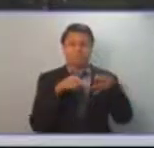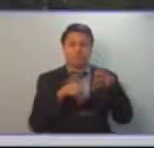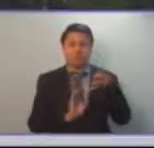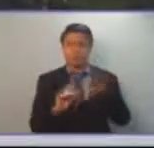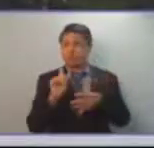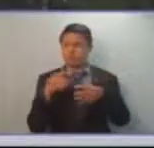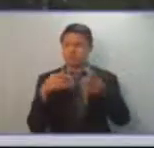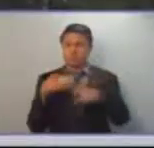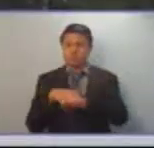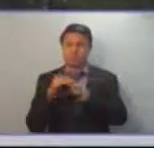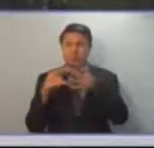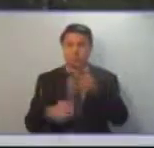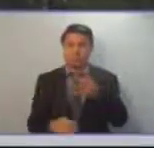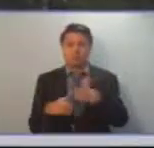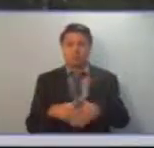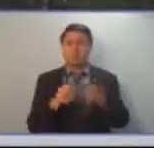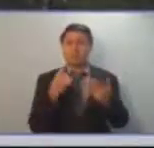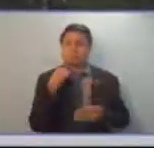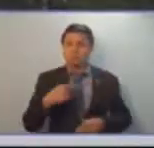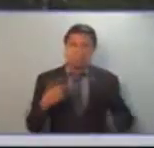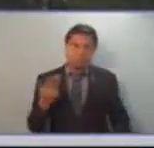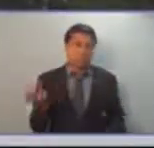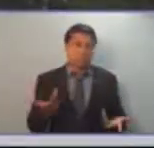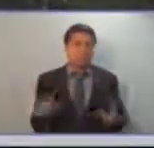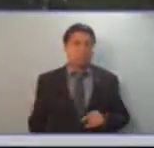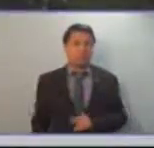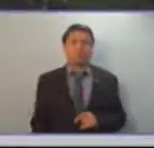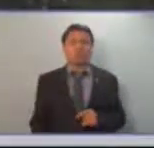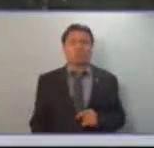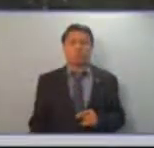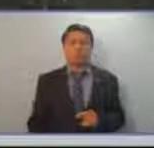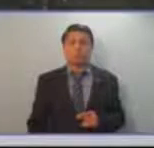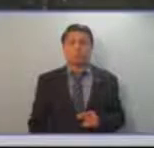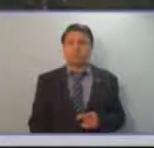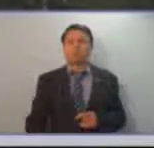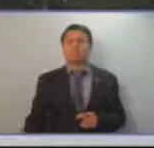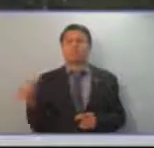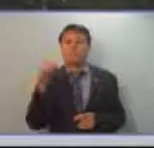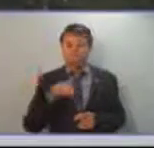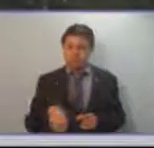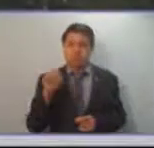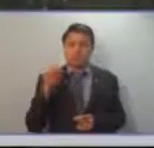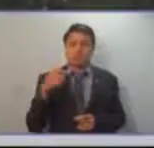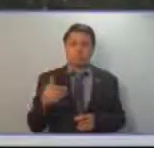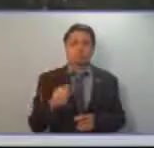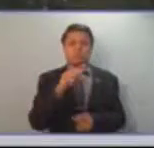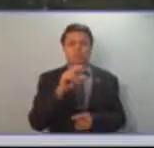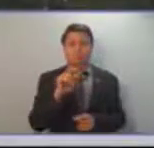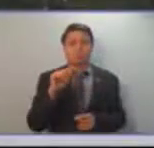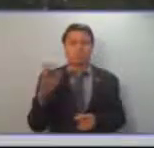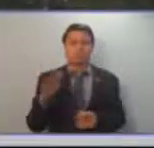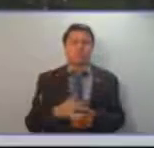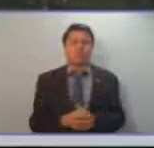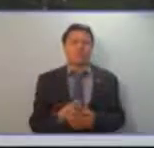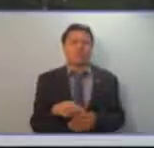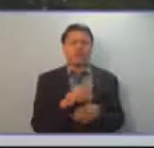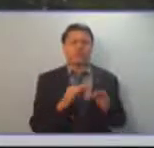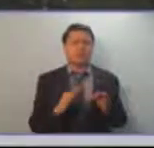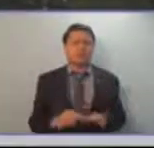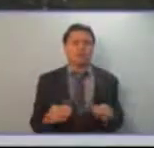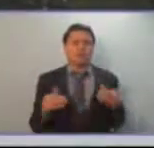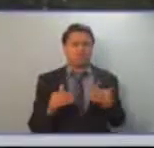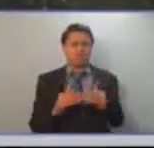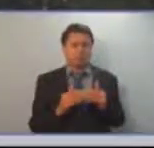estaba en la ley, y no había obligación de hacerlo. Entonces, ahora sí, desde 2015 en adelante, tenemos